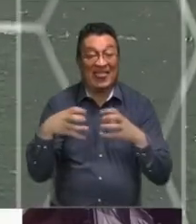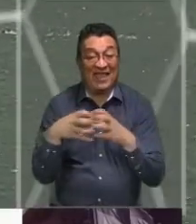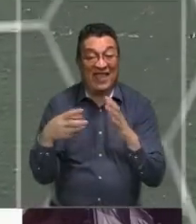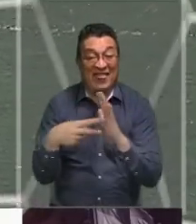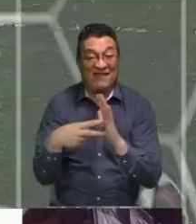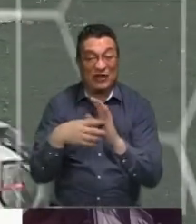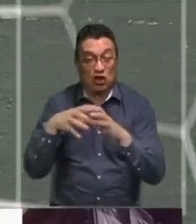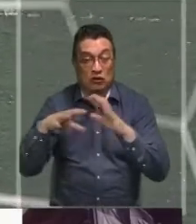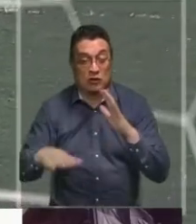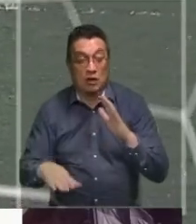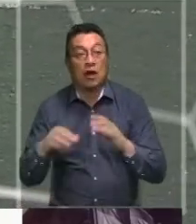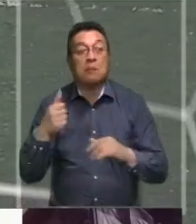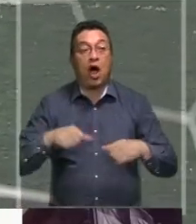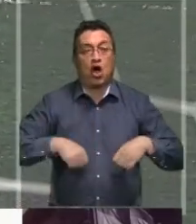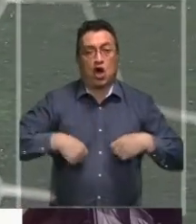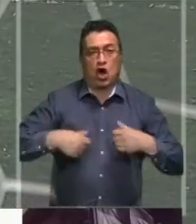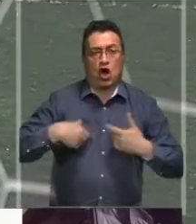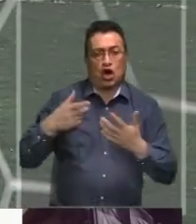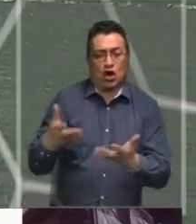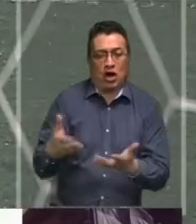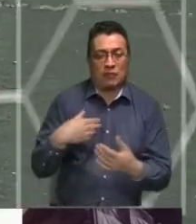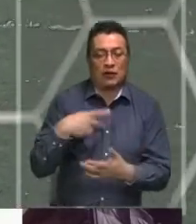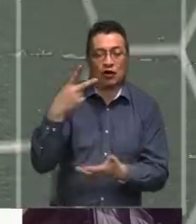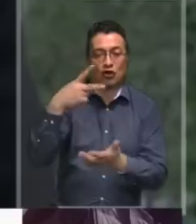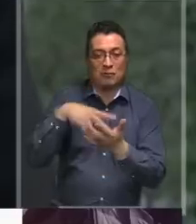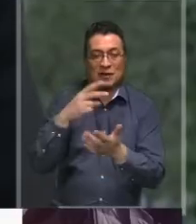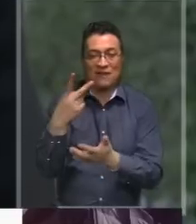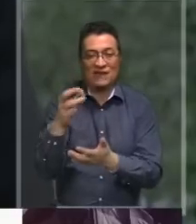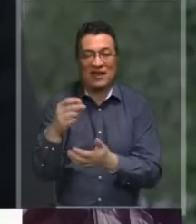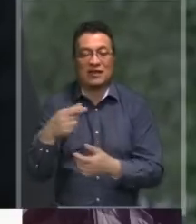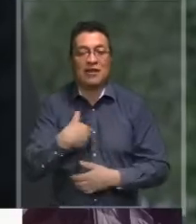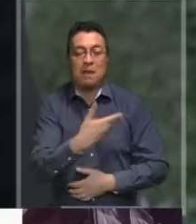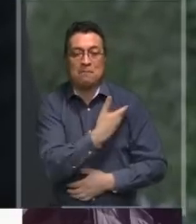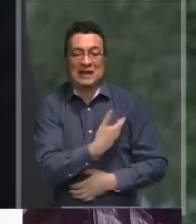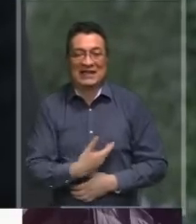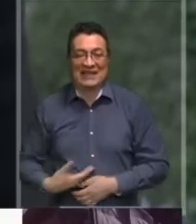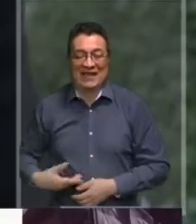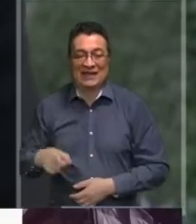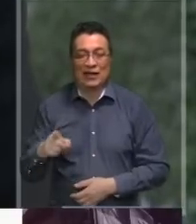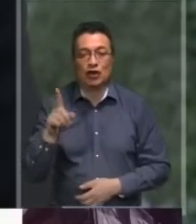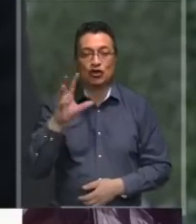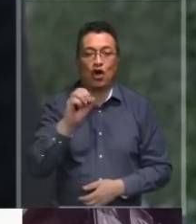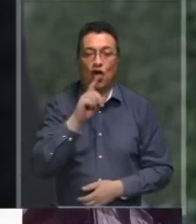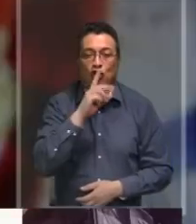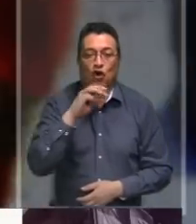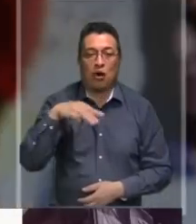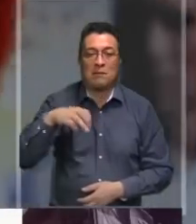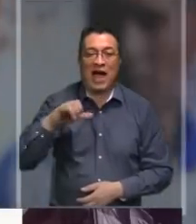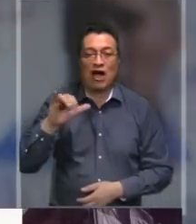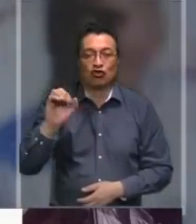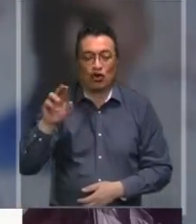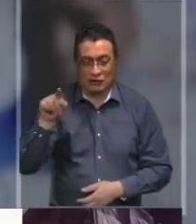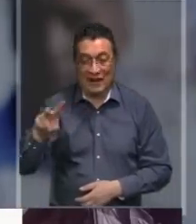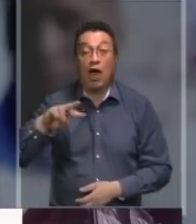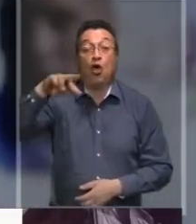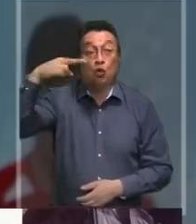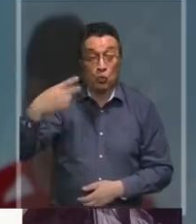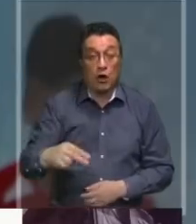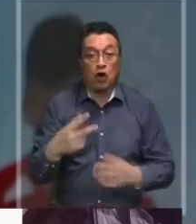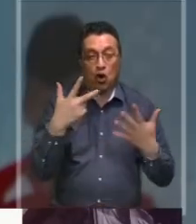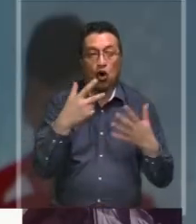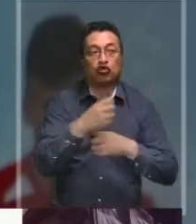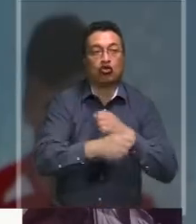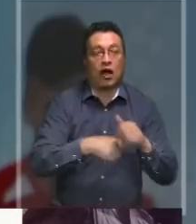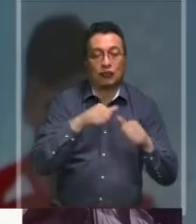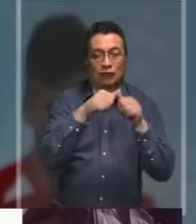fútbol chileno. Nació el 2020 por un sueño familiar de su presidente Jorge Sotomayor, quien además es dueño hace 8 años